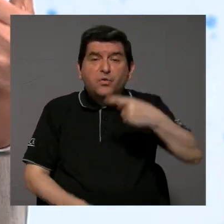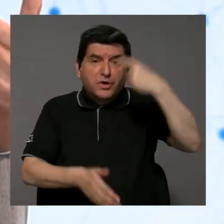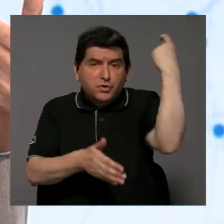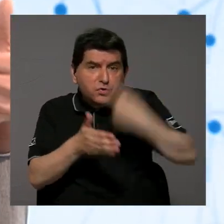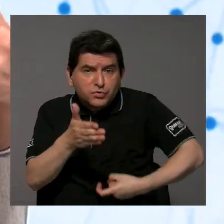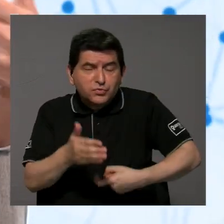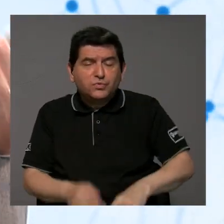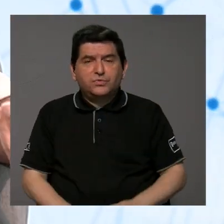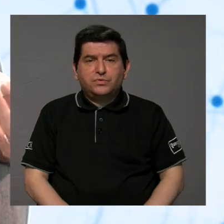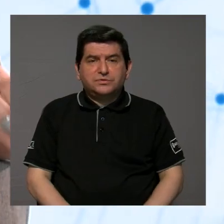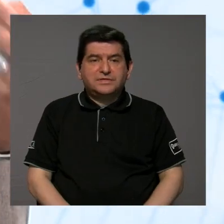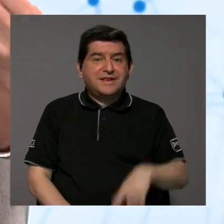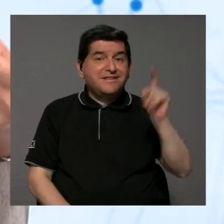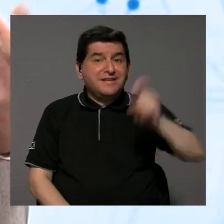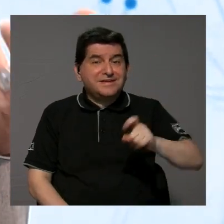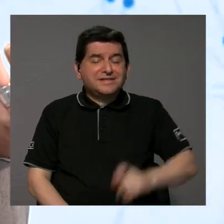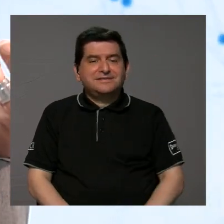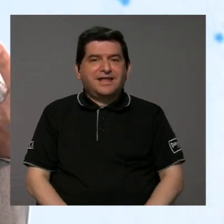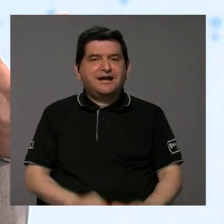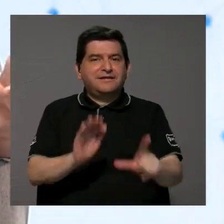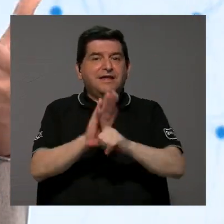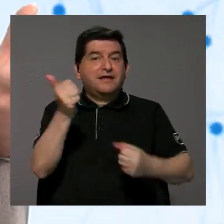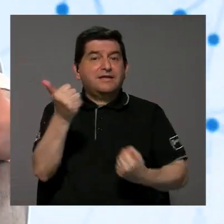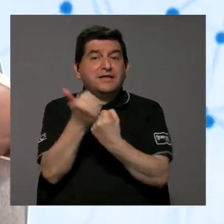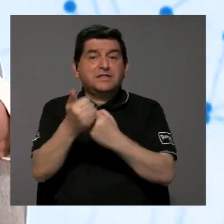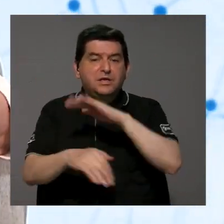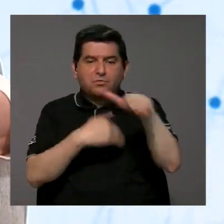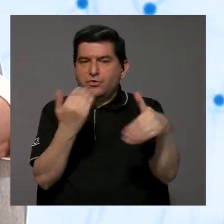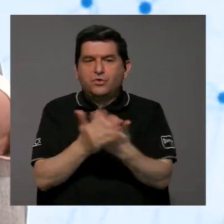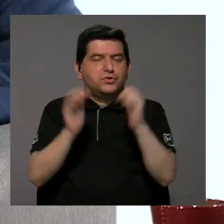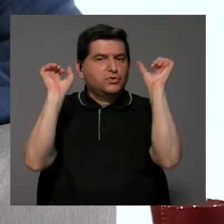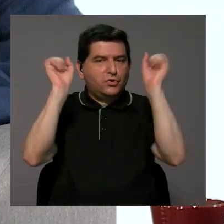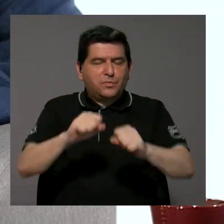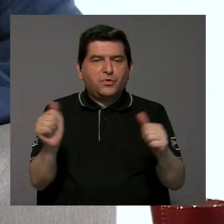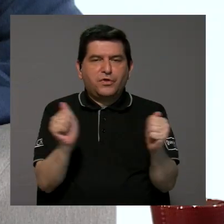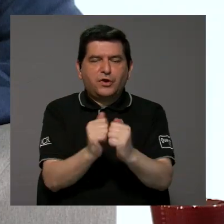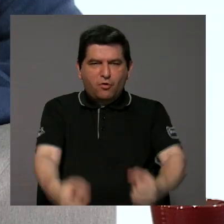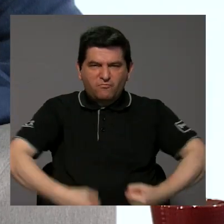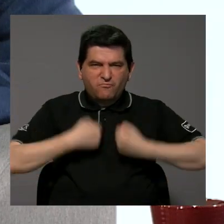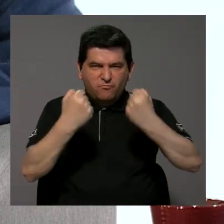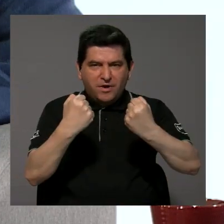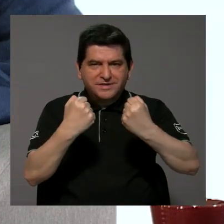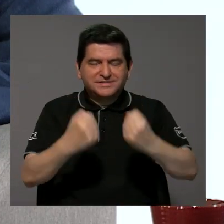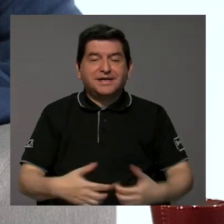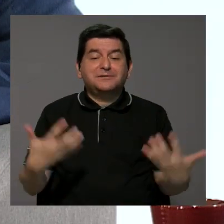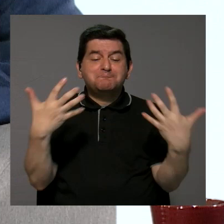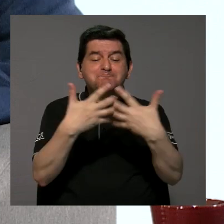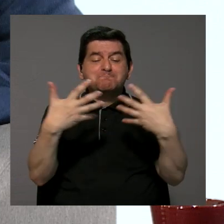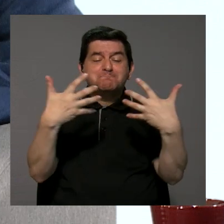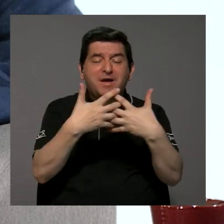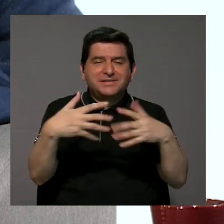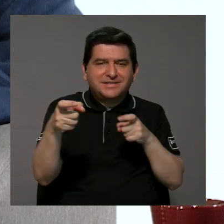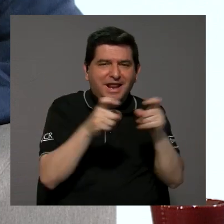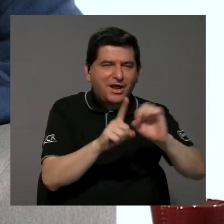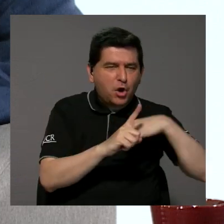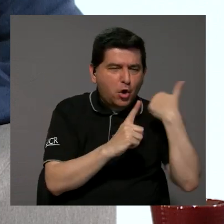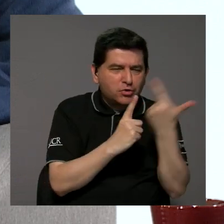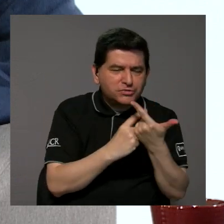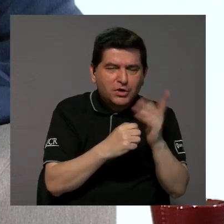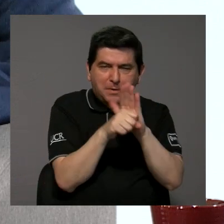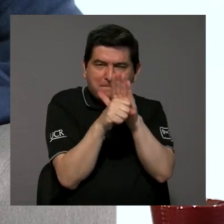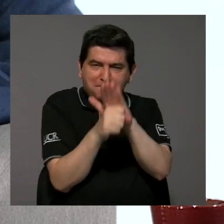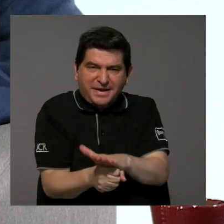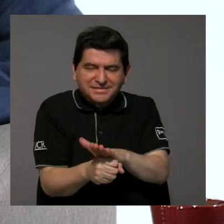sean autócratas o autoritarios, necesitan legitimidad. No todo se puede conseguir a base de la fuerza, sino que es una combinación de control